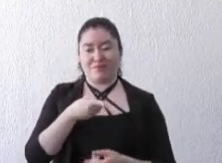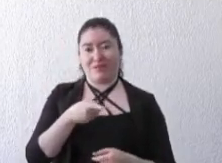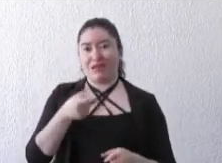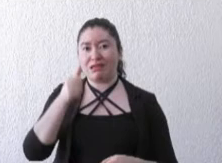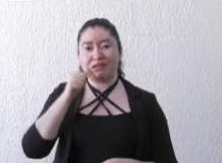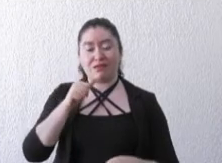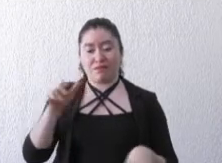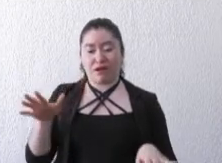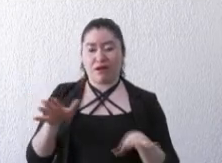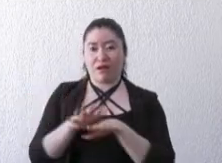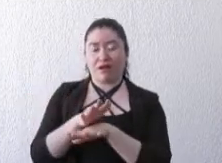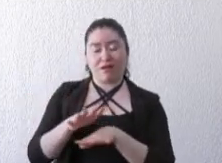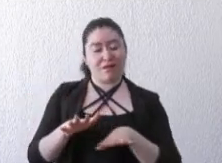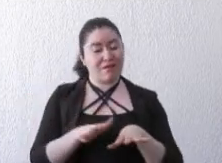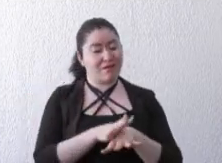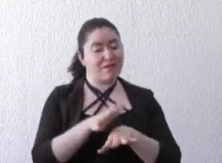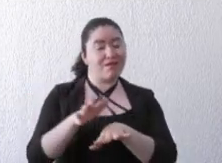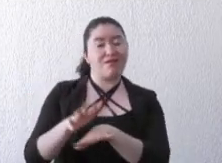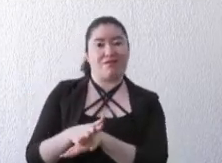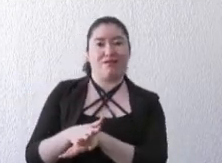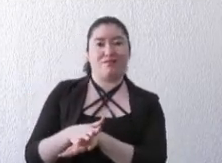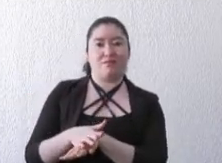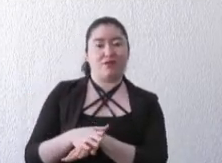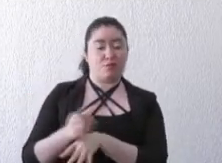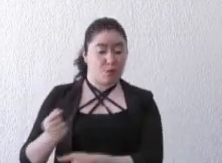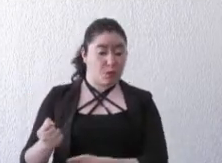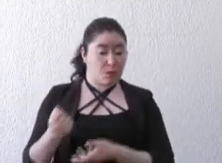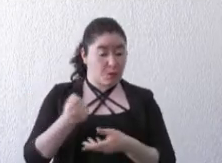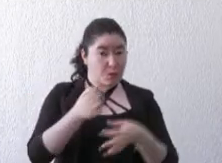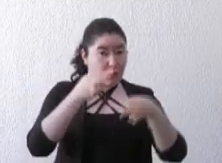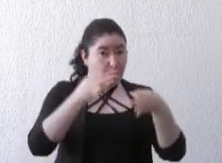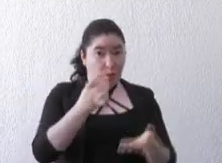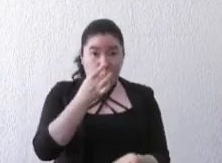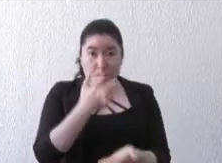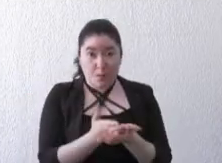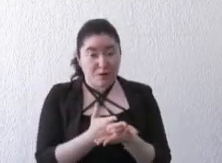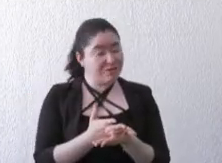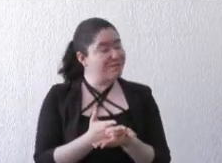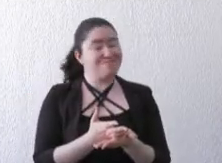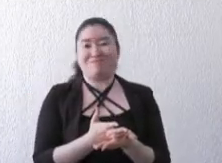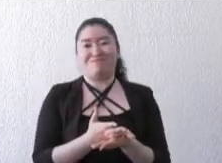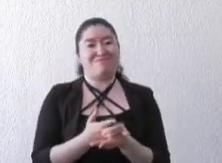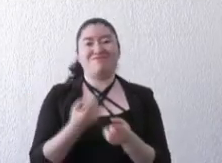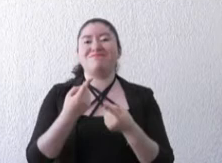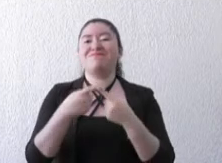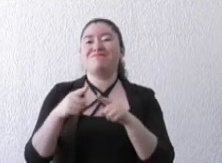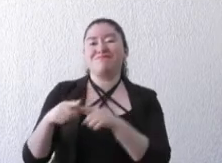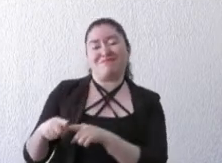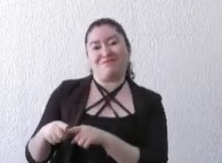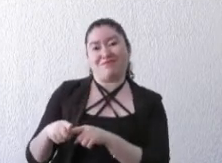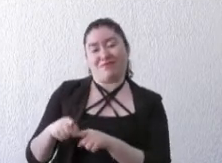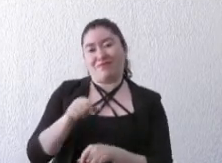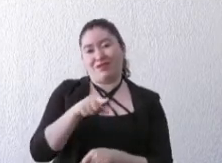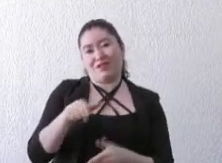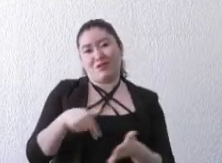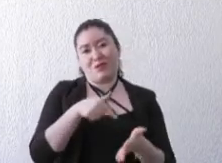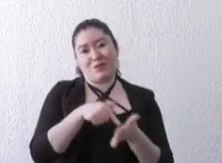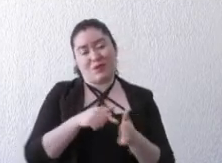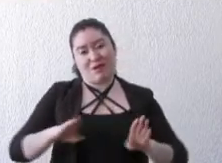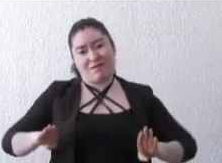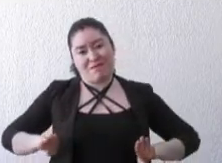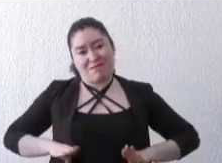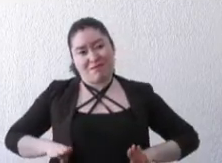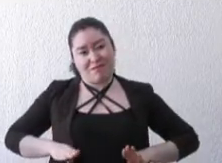a sus necesidades. Es decir, un presupuesto fijo es mucho más complejo de mencionar en un espacio de estas características porque